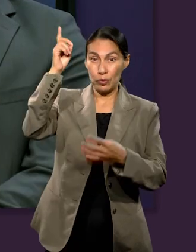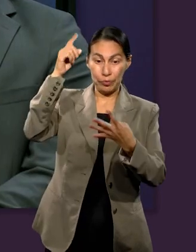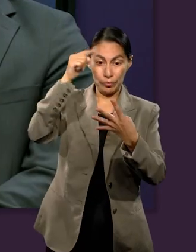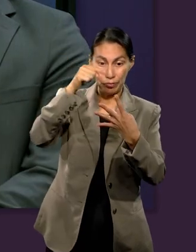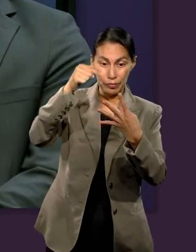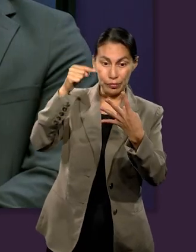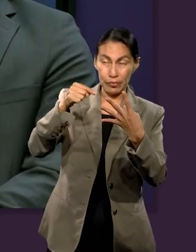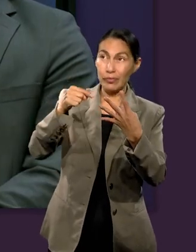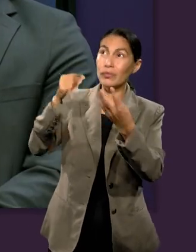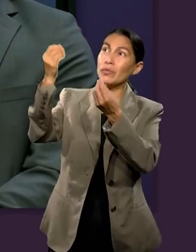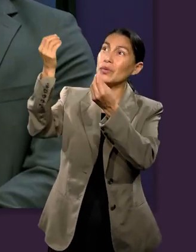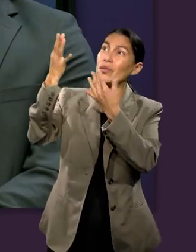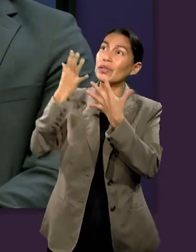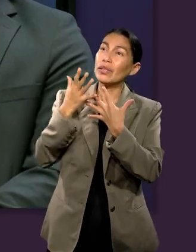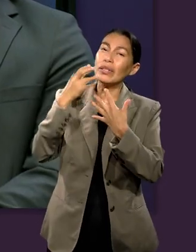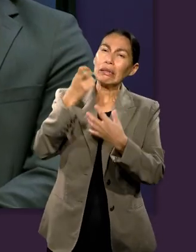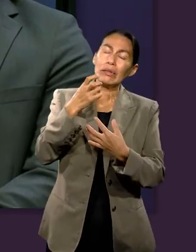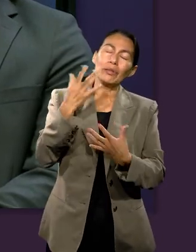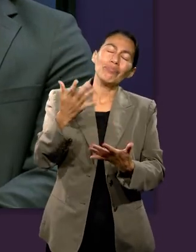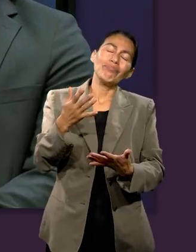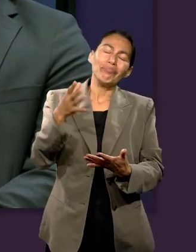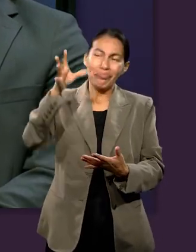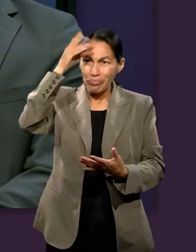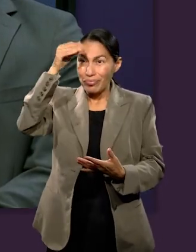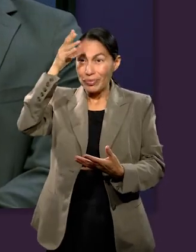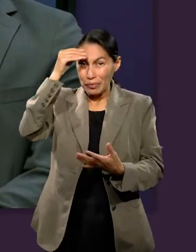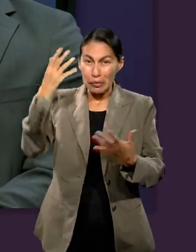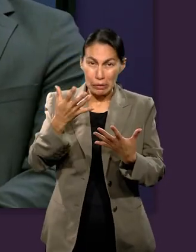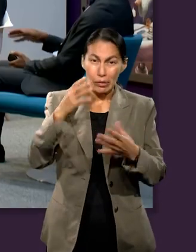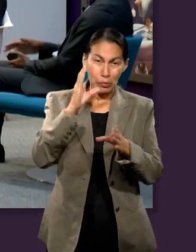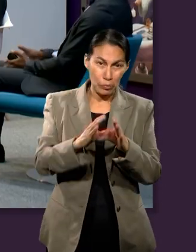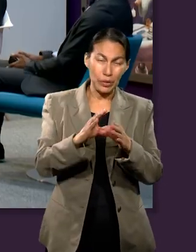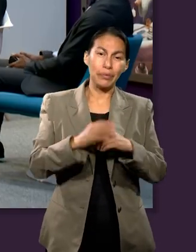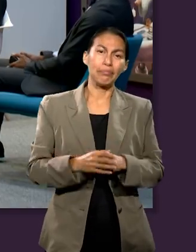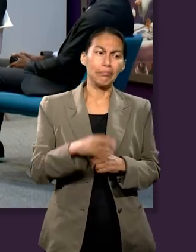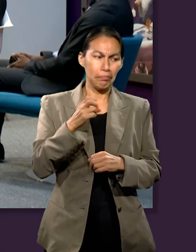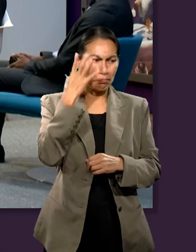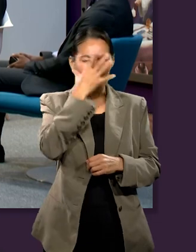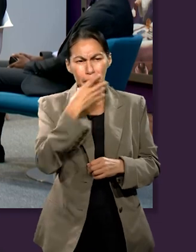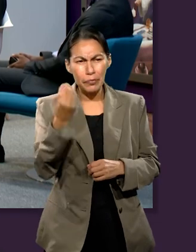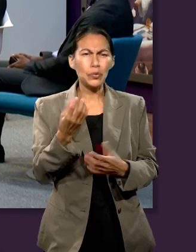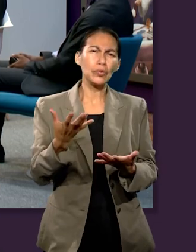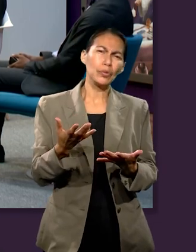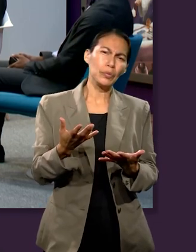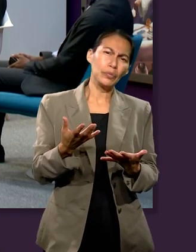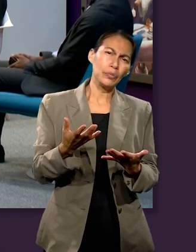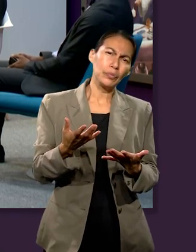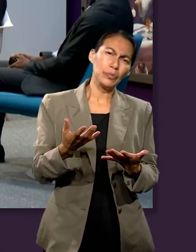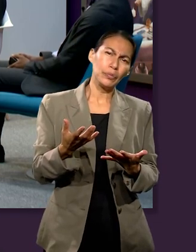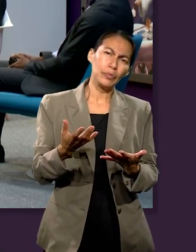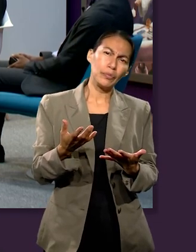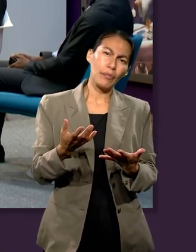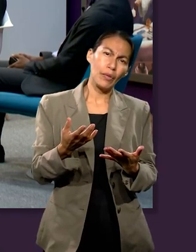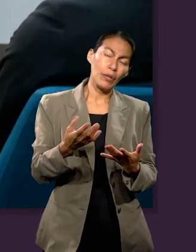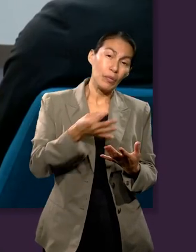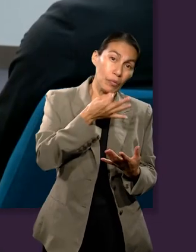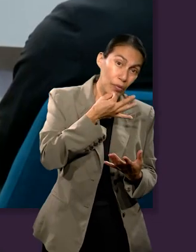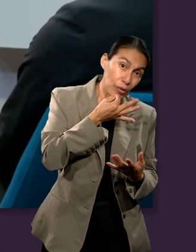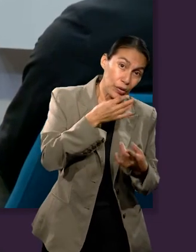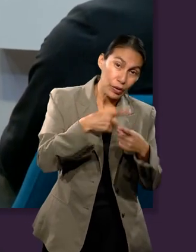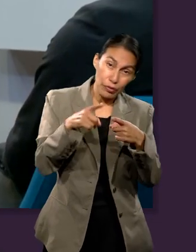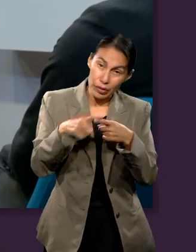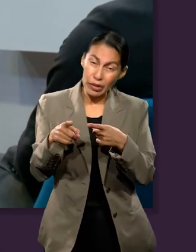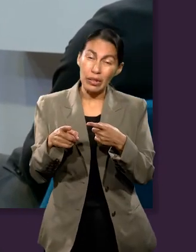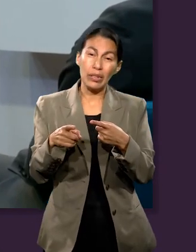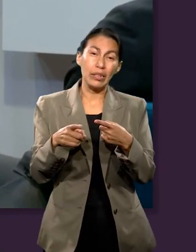y esos elementos características que Dios nos ha dado nos acompañan qué emocionante ser parte de una familia de Dios lo